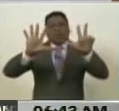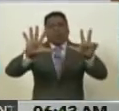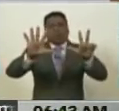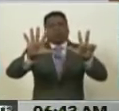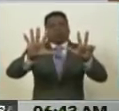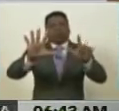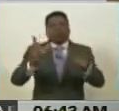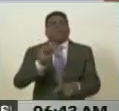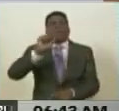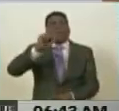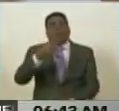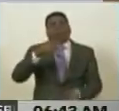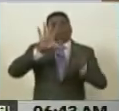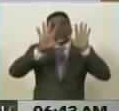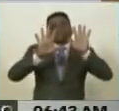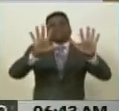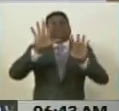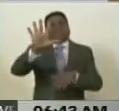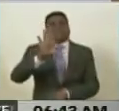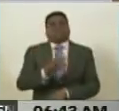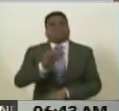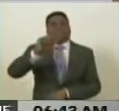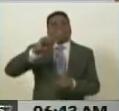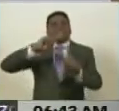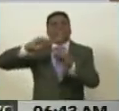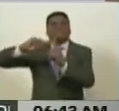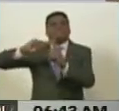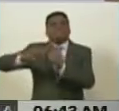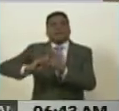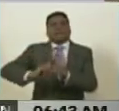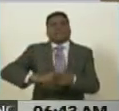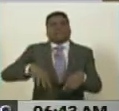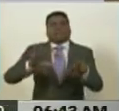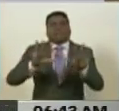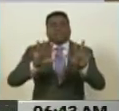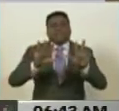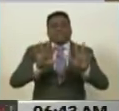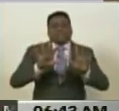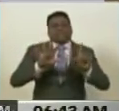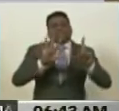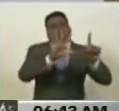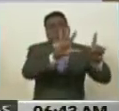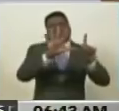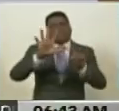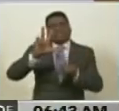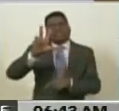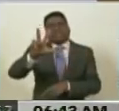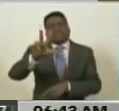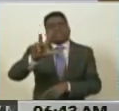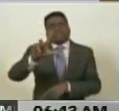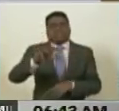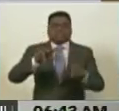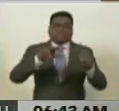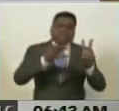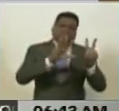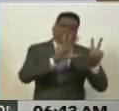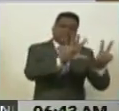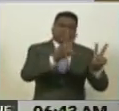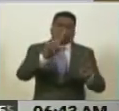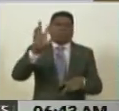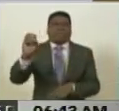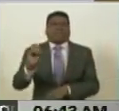63,720 que son los equivalentes hoy a las 12 unidades tributarias, pero cuando suba la unidad tributaria este monto va a subir. Totaliza un ingreso mínimo